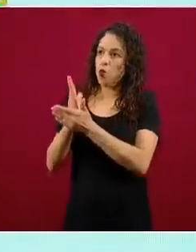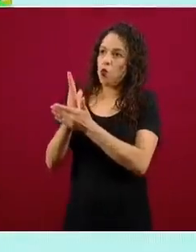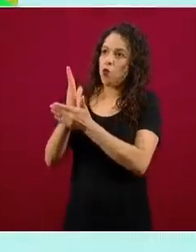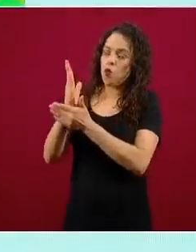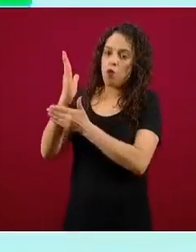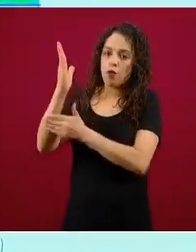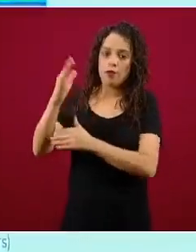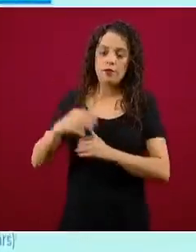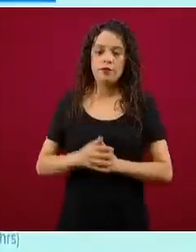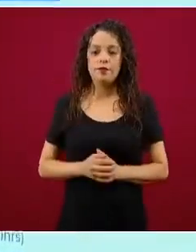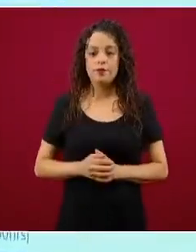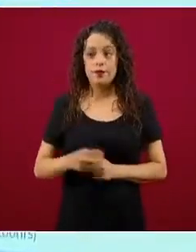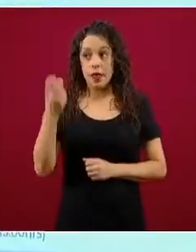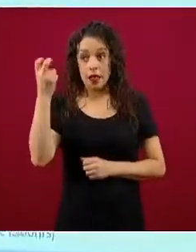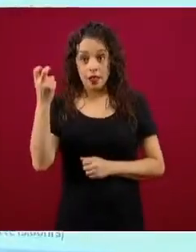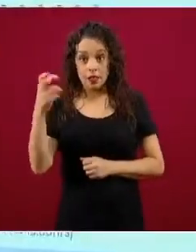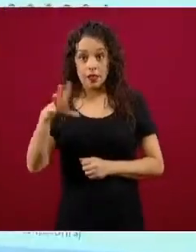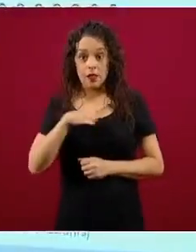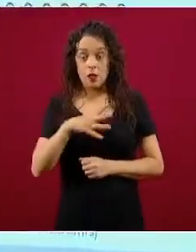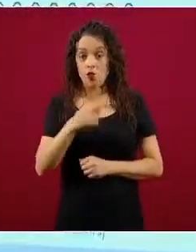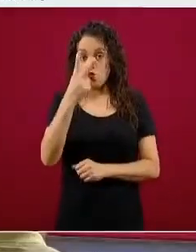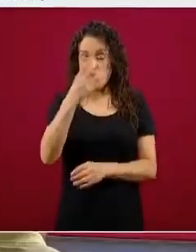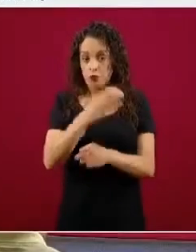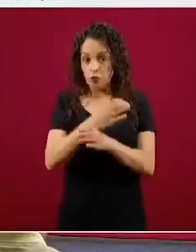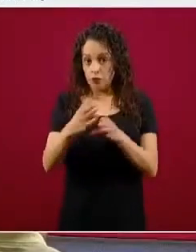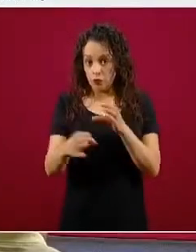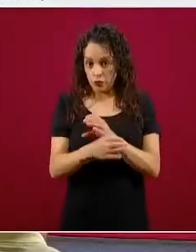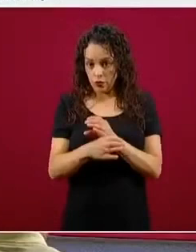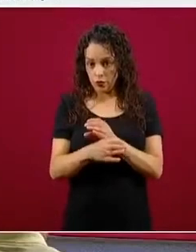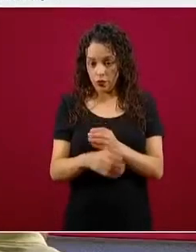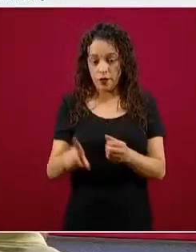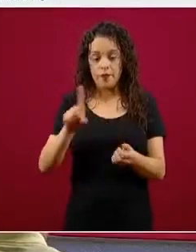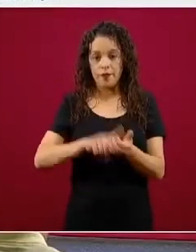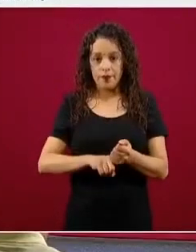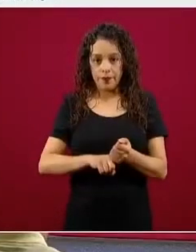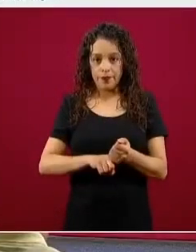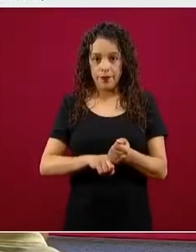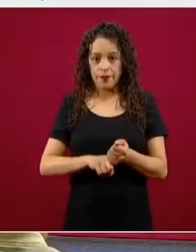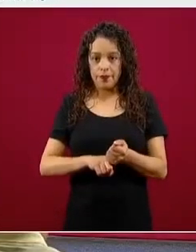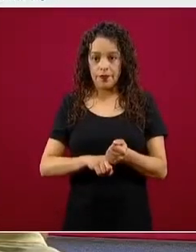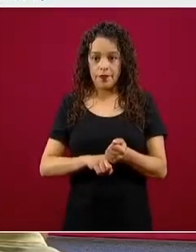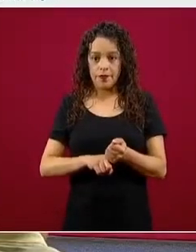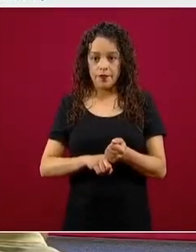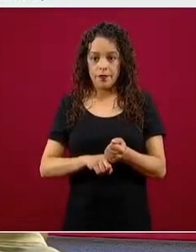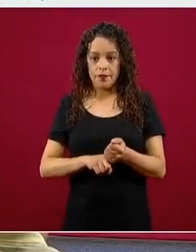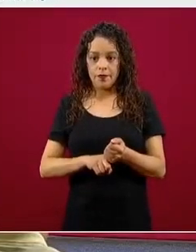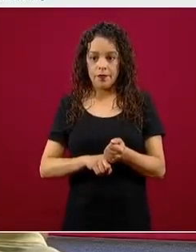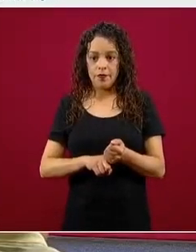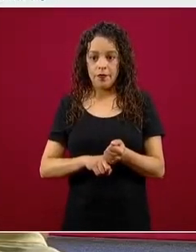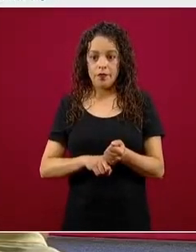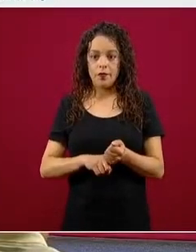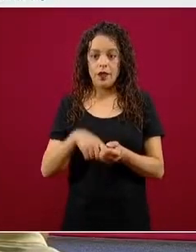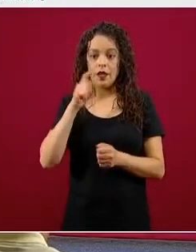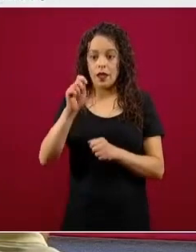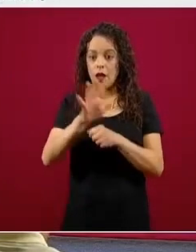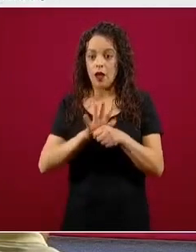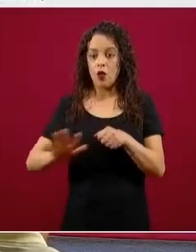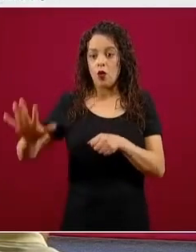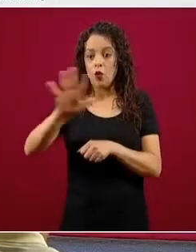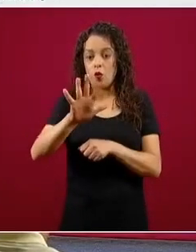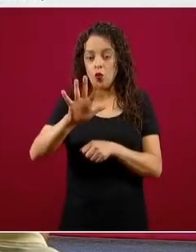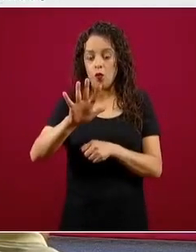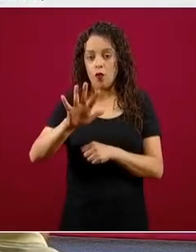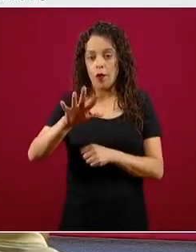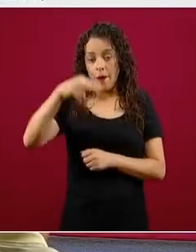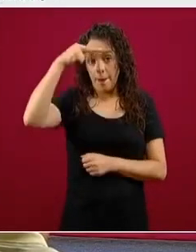Y esta del Estado de México tiene dos componentes, el Valle de México y el Valle de Toluca. Aunque en el Valle de México